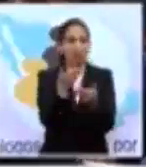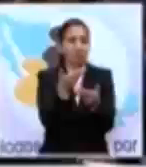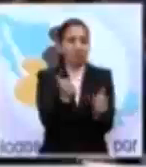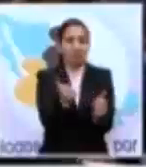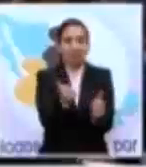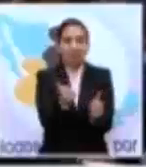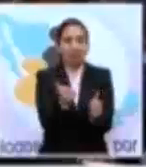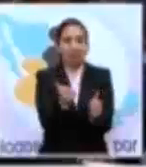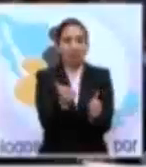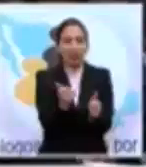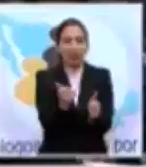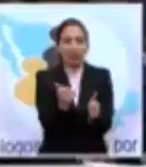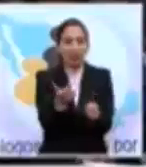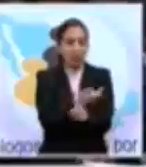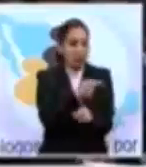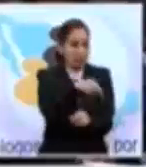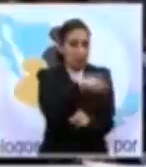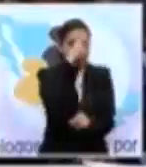hubieran pasado en nuestro país.